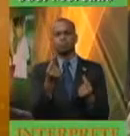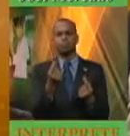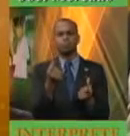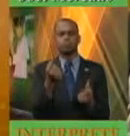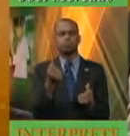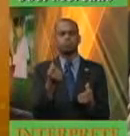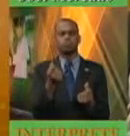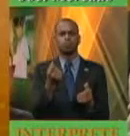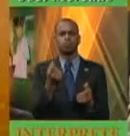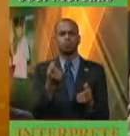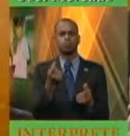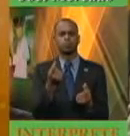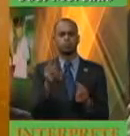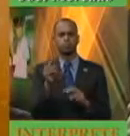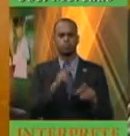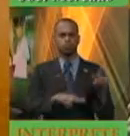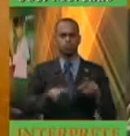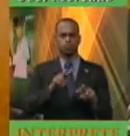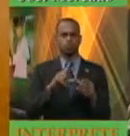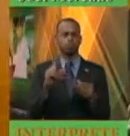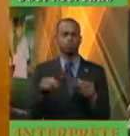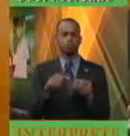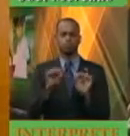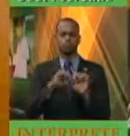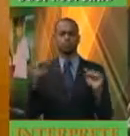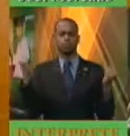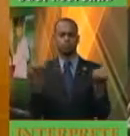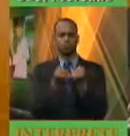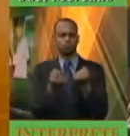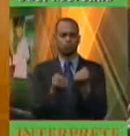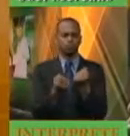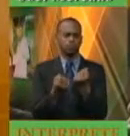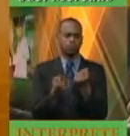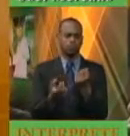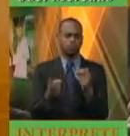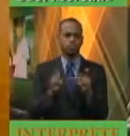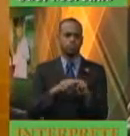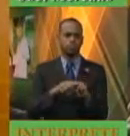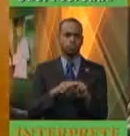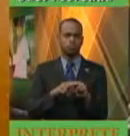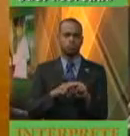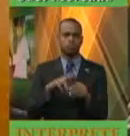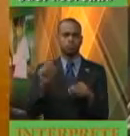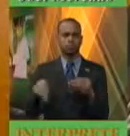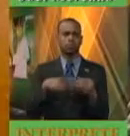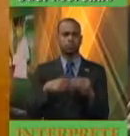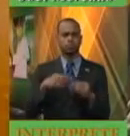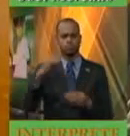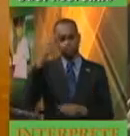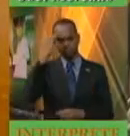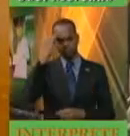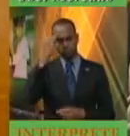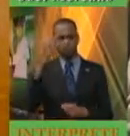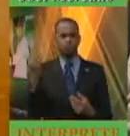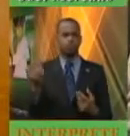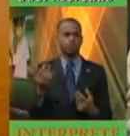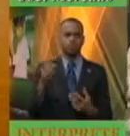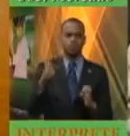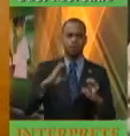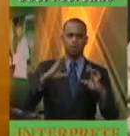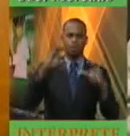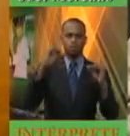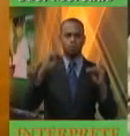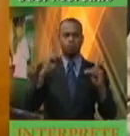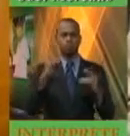ha ocurrido? Estamos hablando de una sociedad que crece en términos de conciencia, en términos de